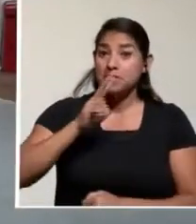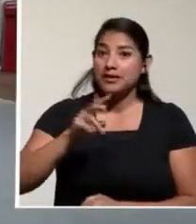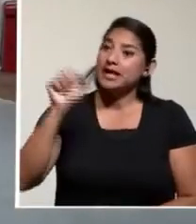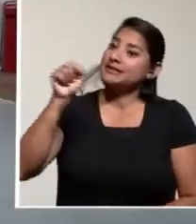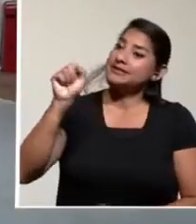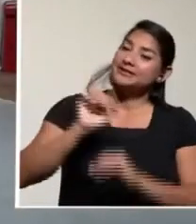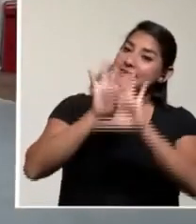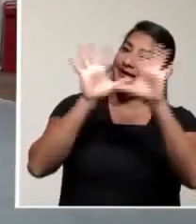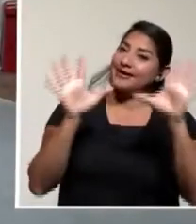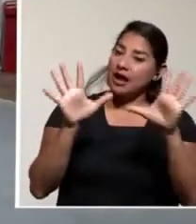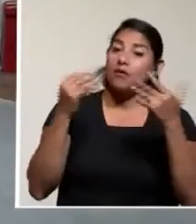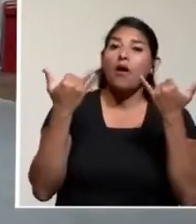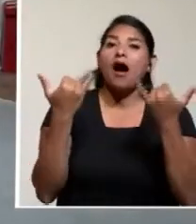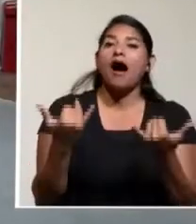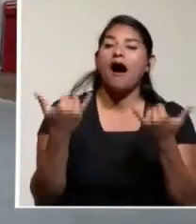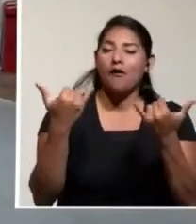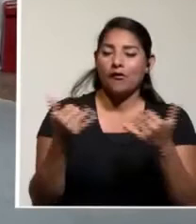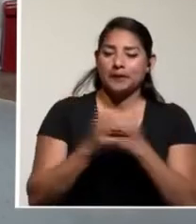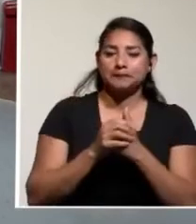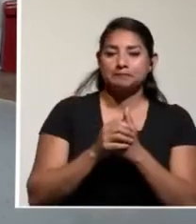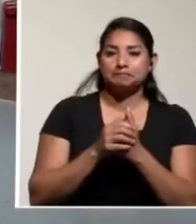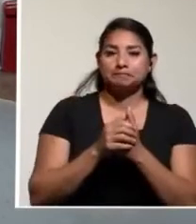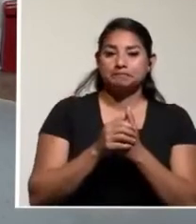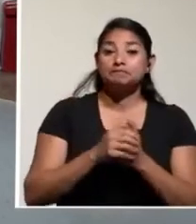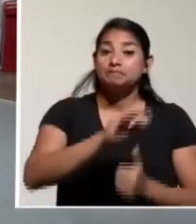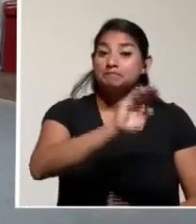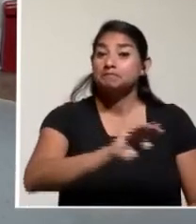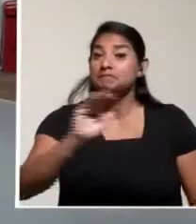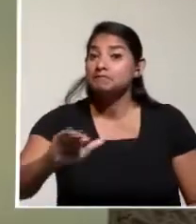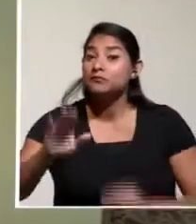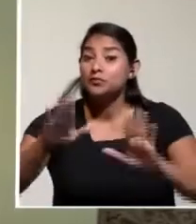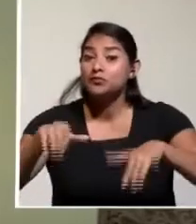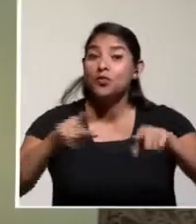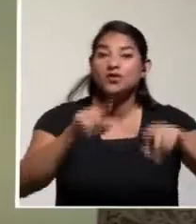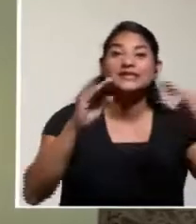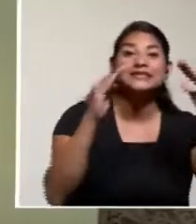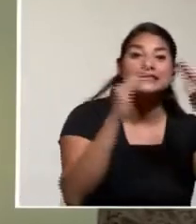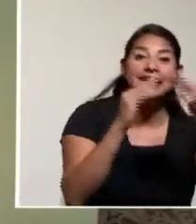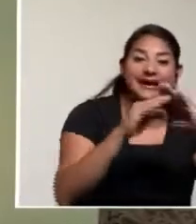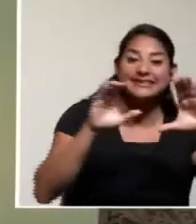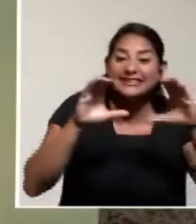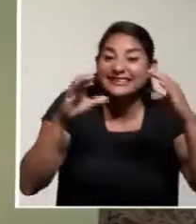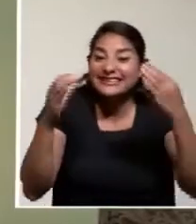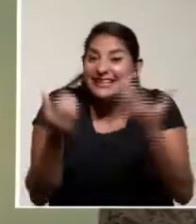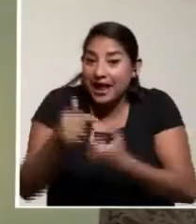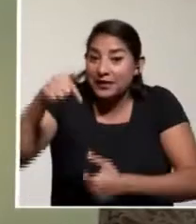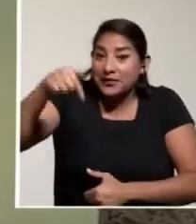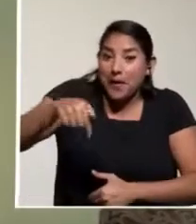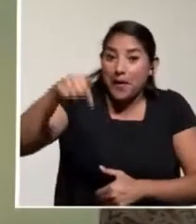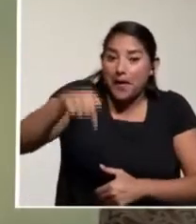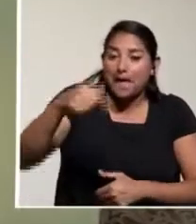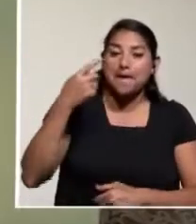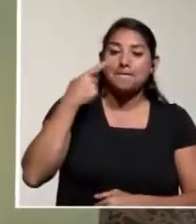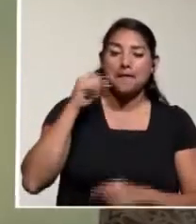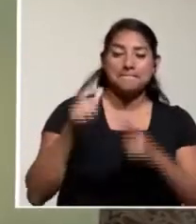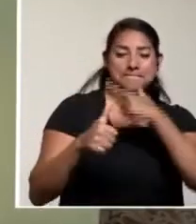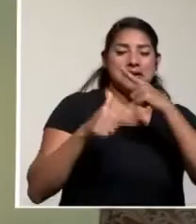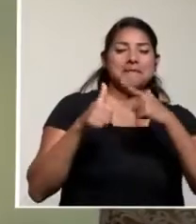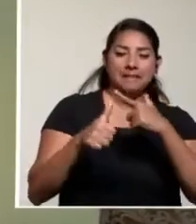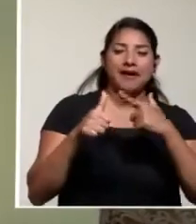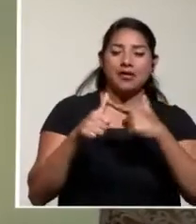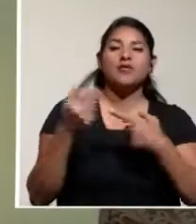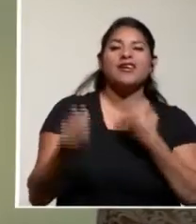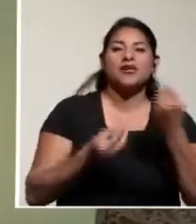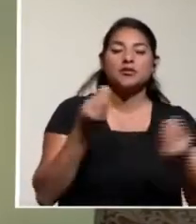Claro que sí. Ahora sí, niños y niñas que están presentes en nuestra clase hoy, lo primero